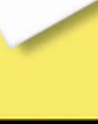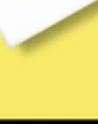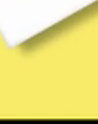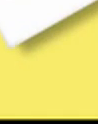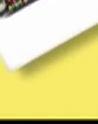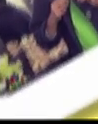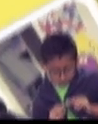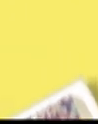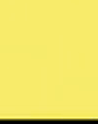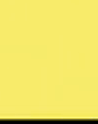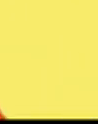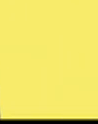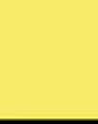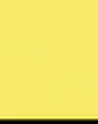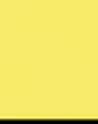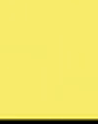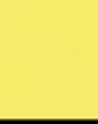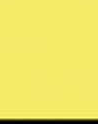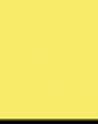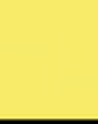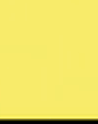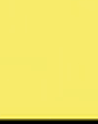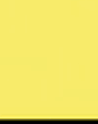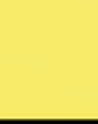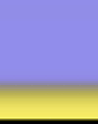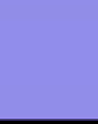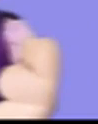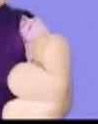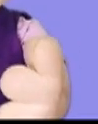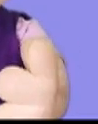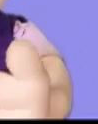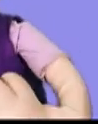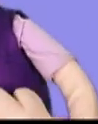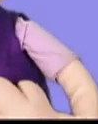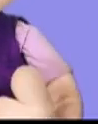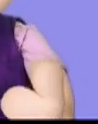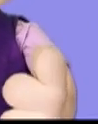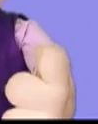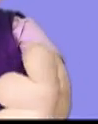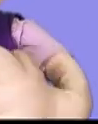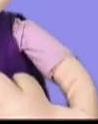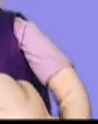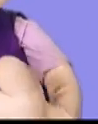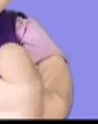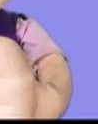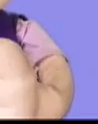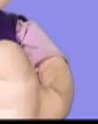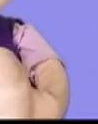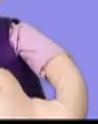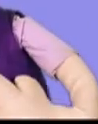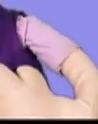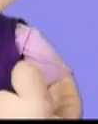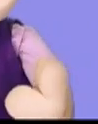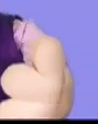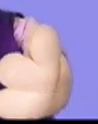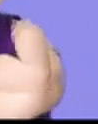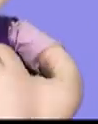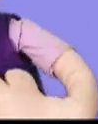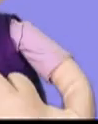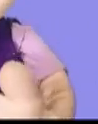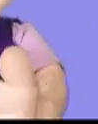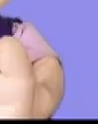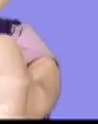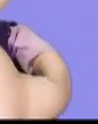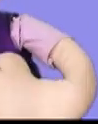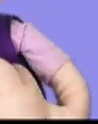son logros que seguro te hacen sentir muy bien si te conoces y valoras vas a poder tomar mejores decisiones vas